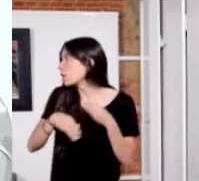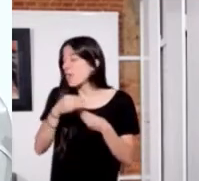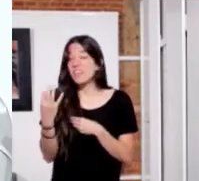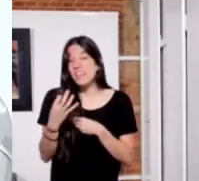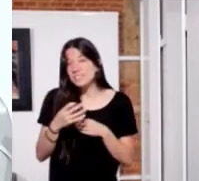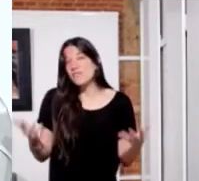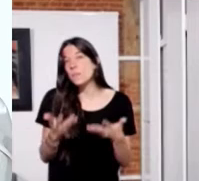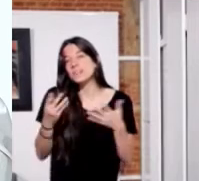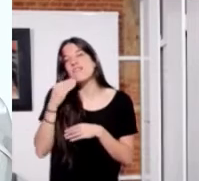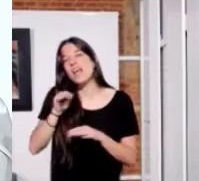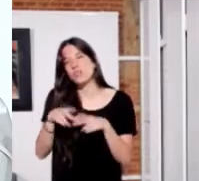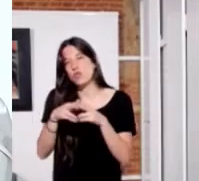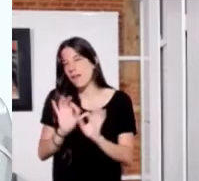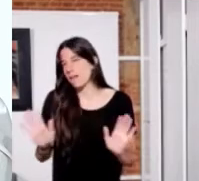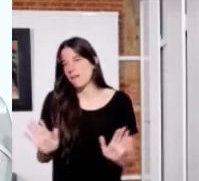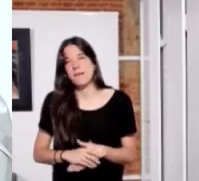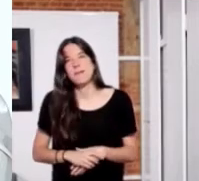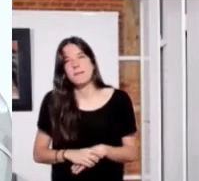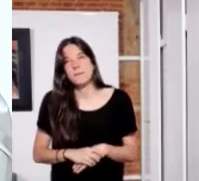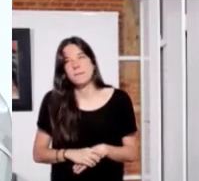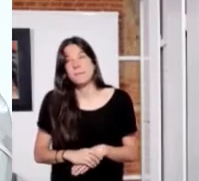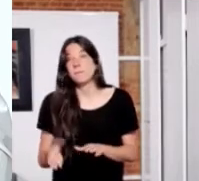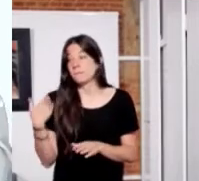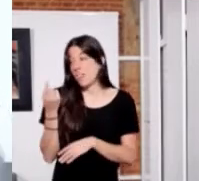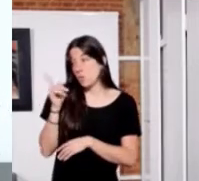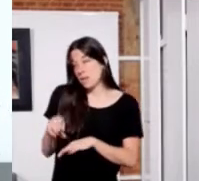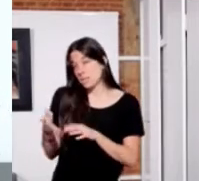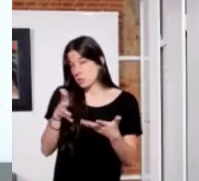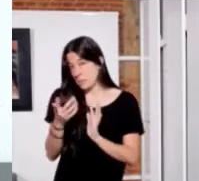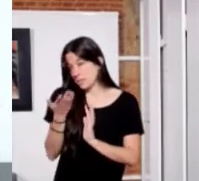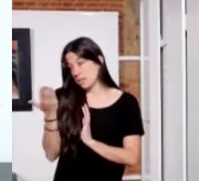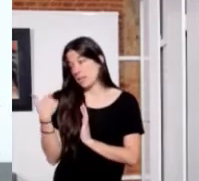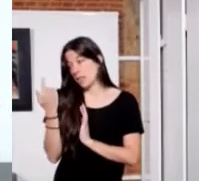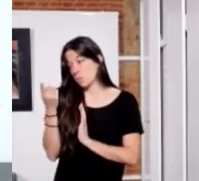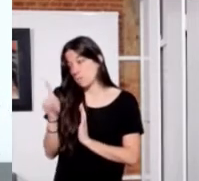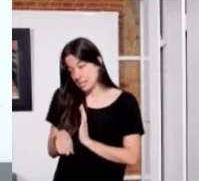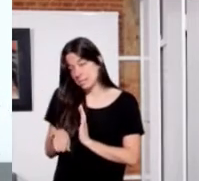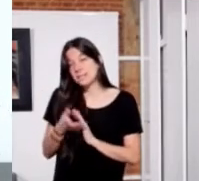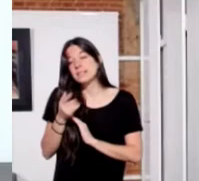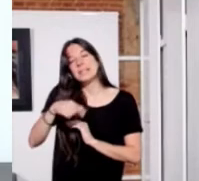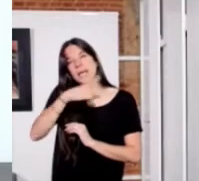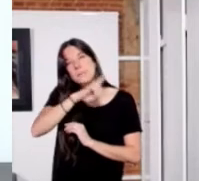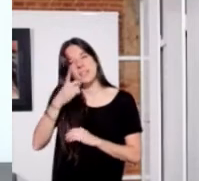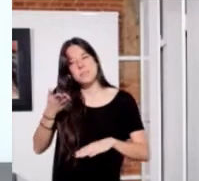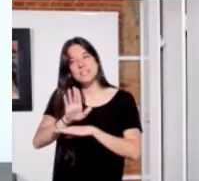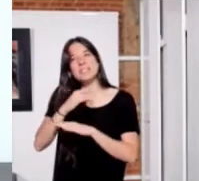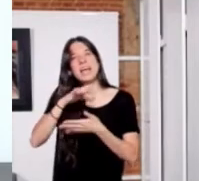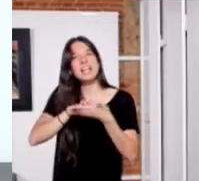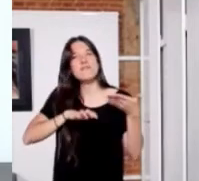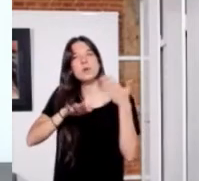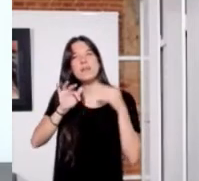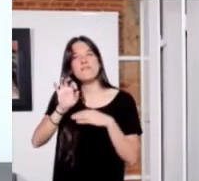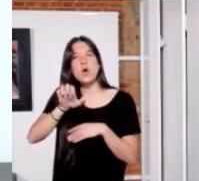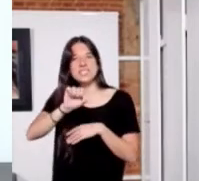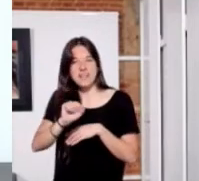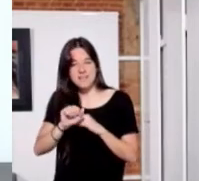la frialdad social. Hace un mes aproximadamente se presentaba en Madrid el informe FOESA